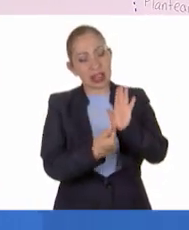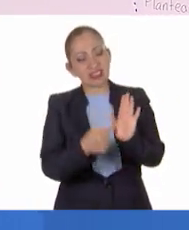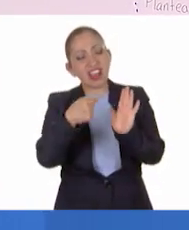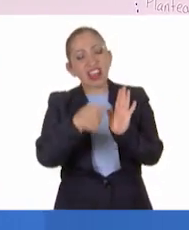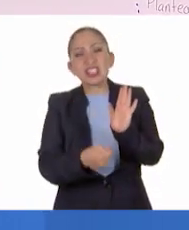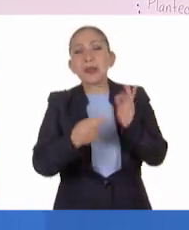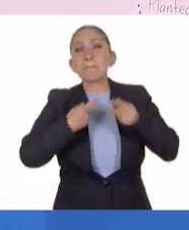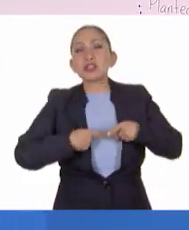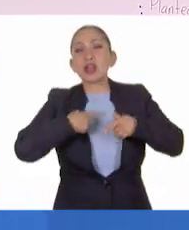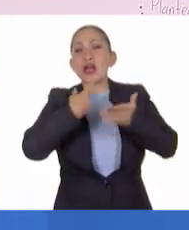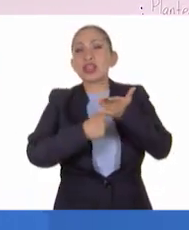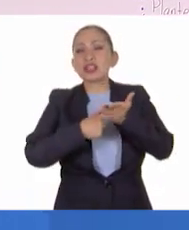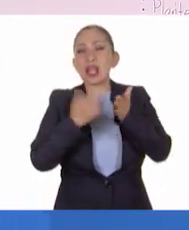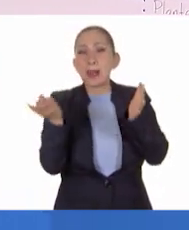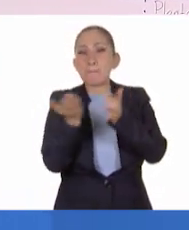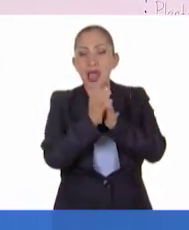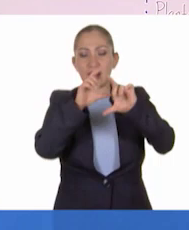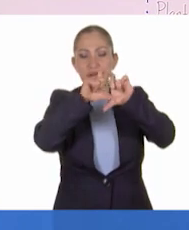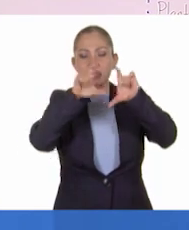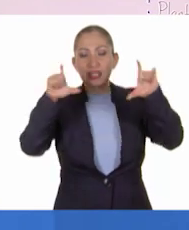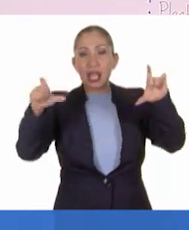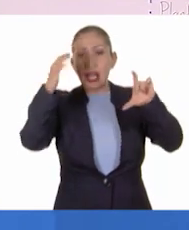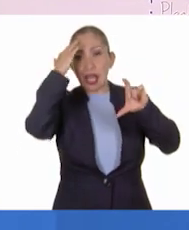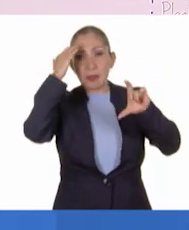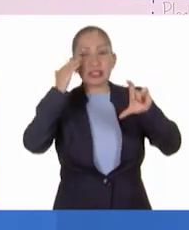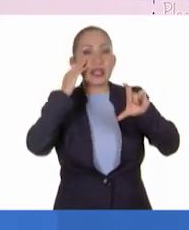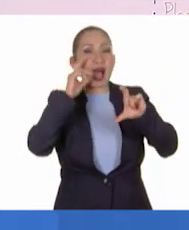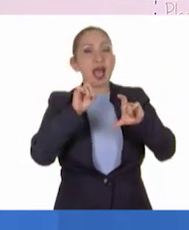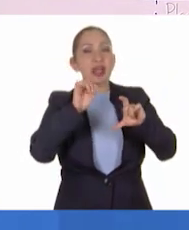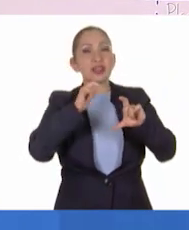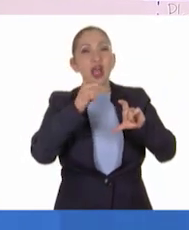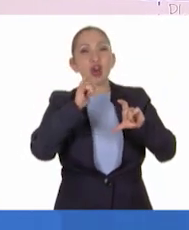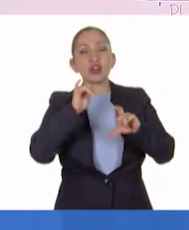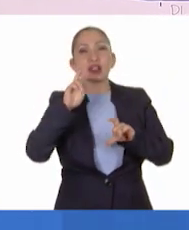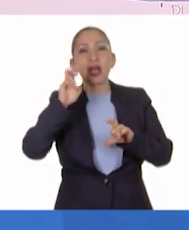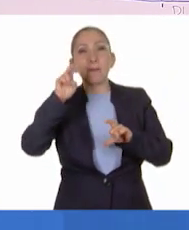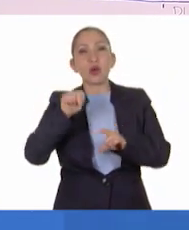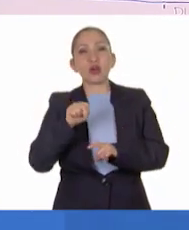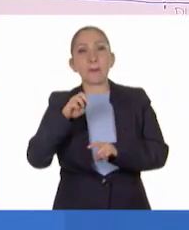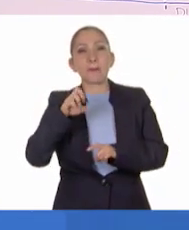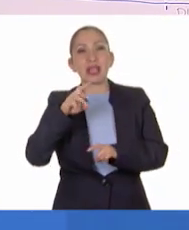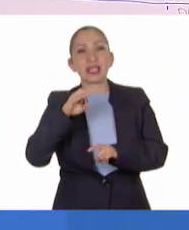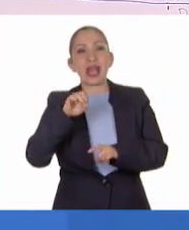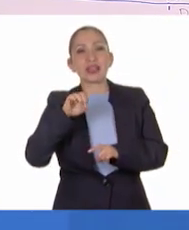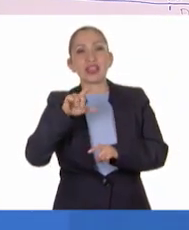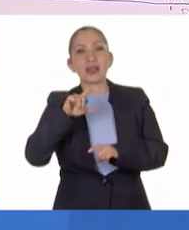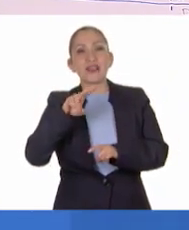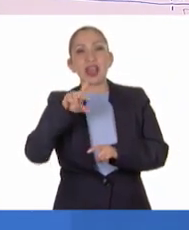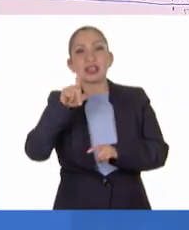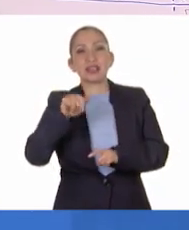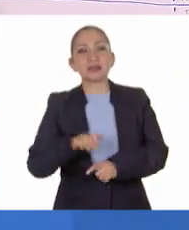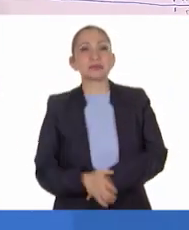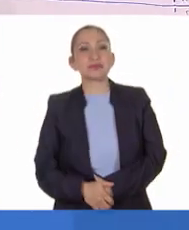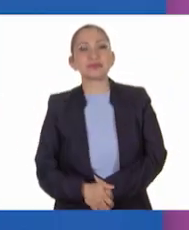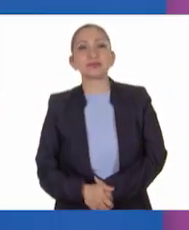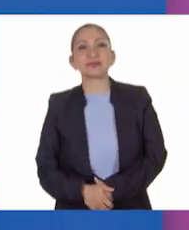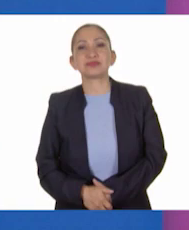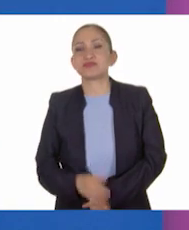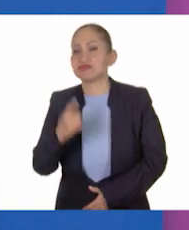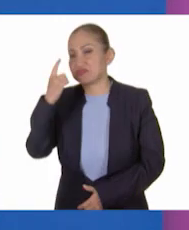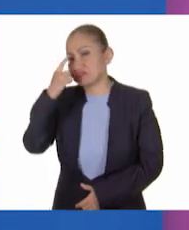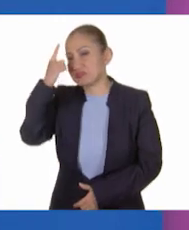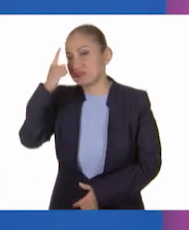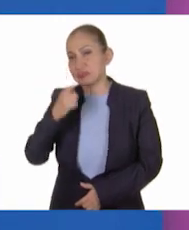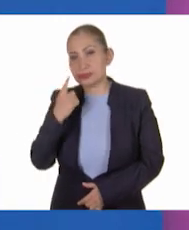los personajes en el fragmento de La cabeza del dragón de Ramón María del Valle Inclán? Muy